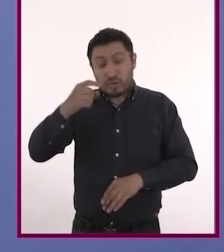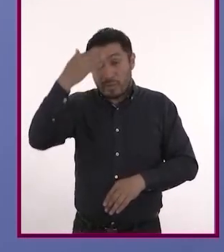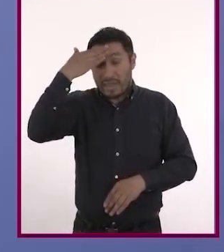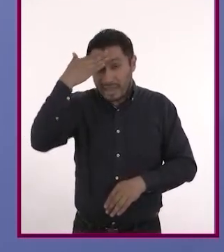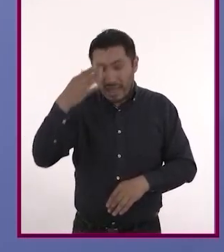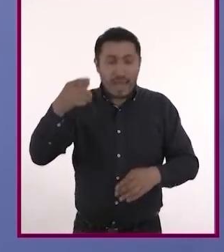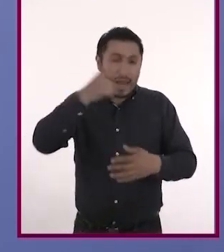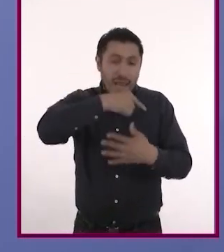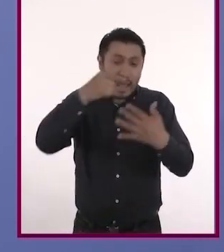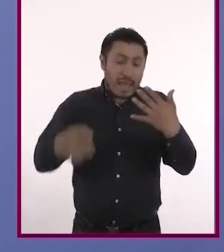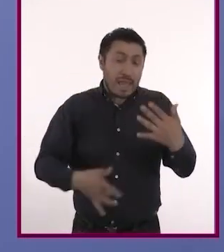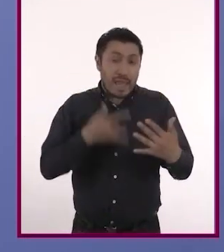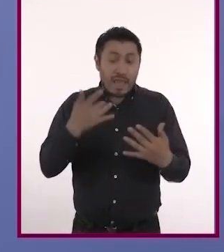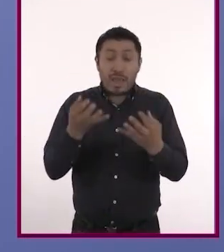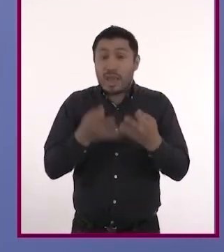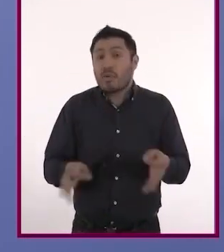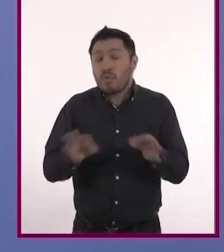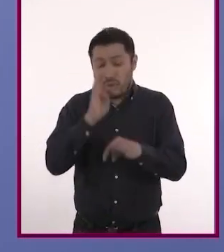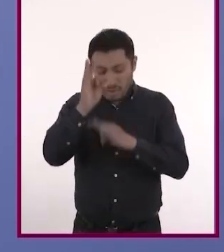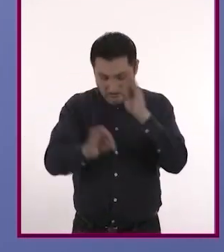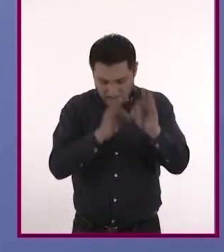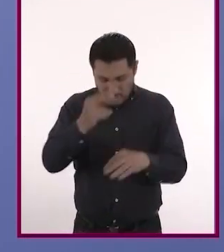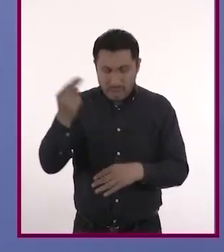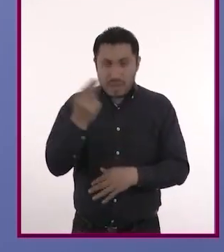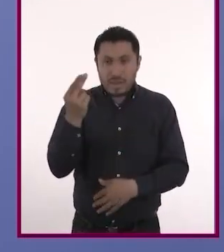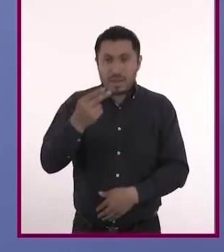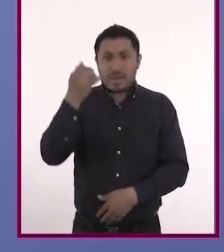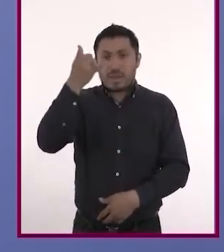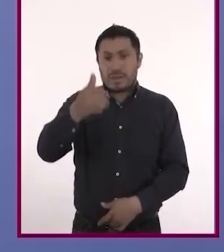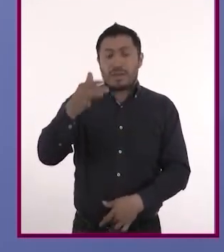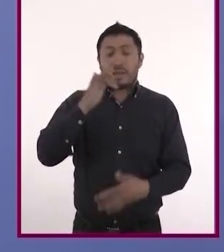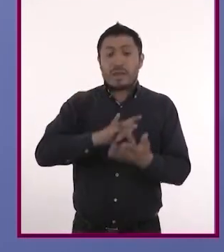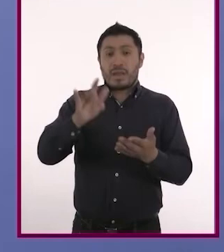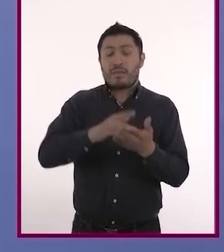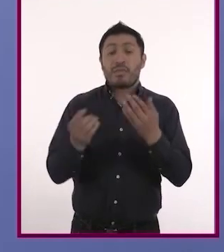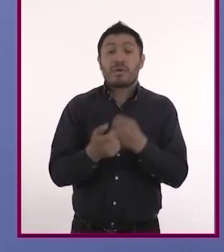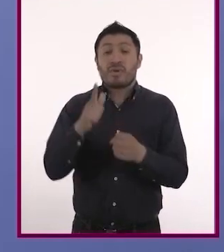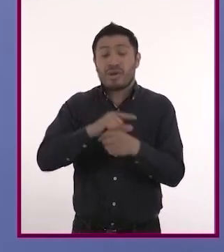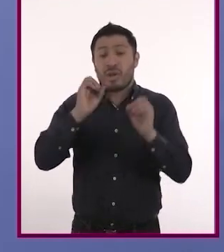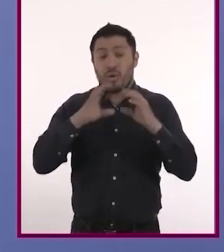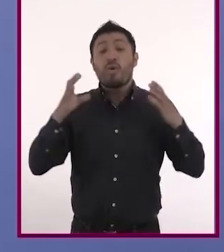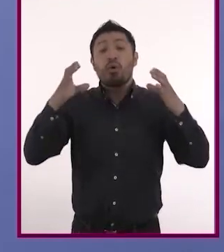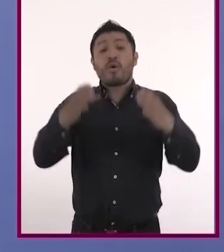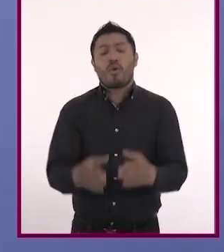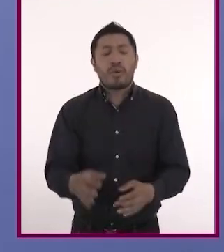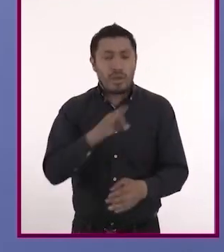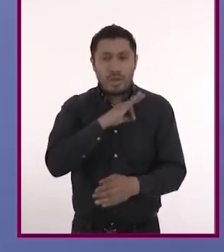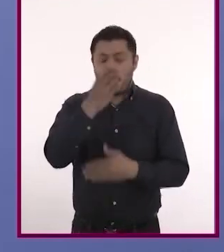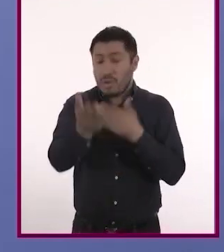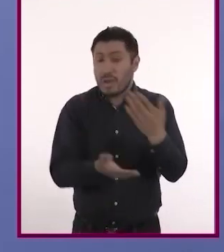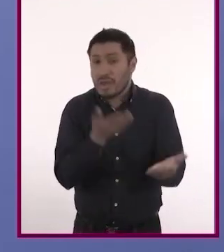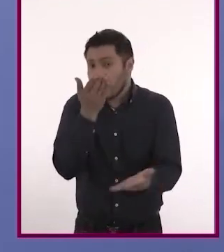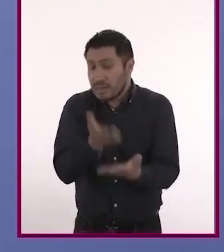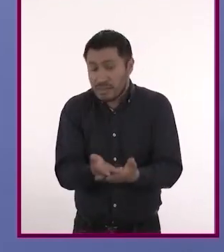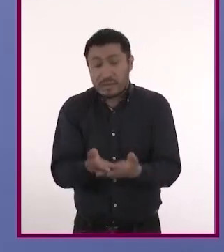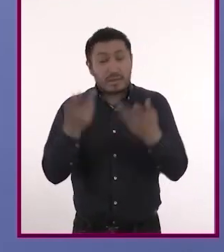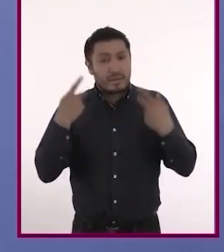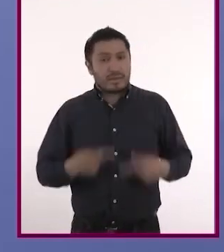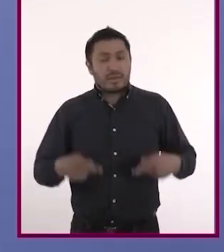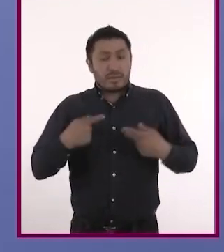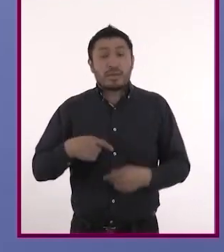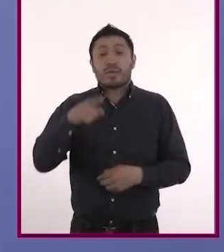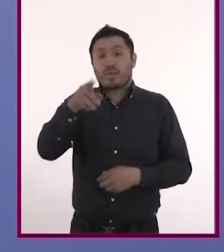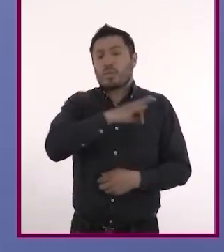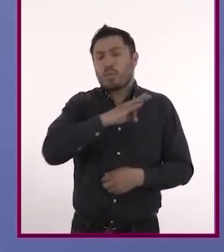la importancia de su tratamiento, las necesidades y apoyo social o comunitario que pueden recibir las personas que tienen un trastorno mental,